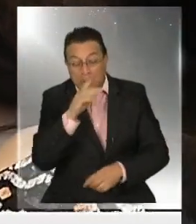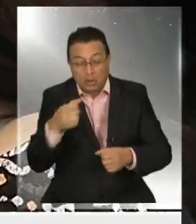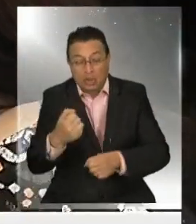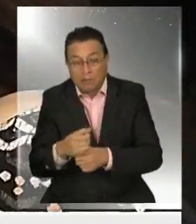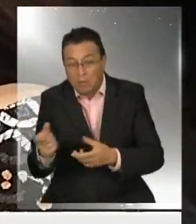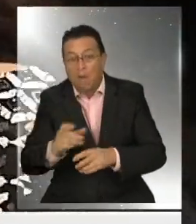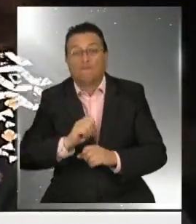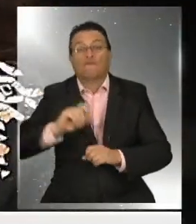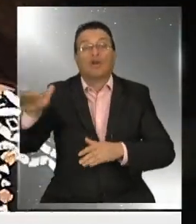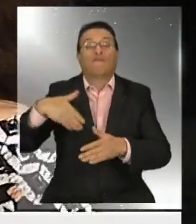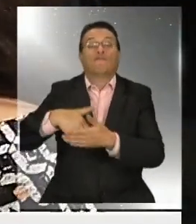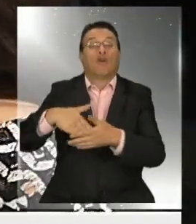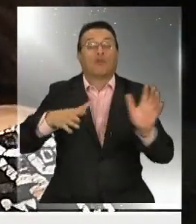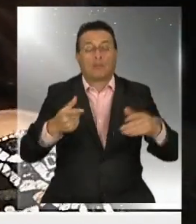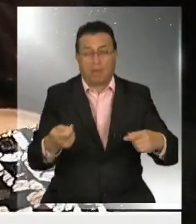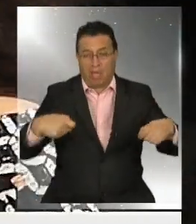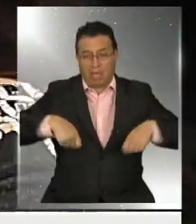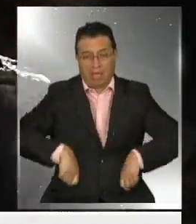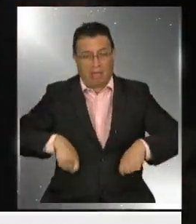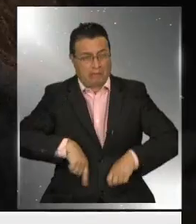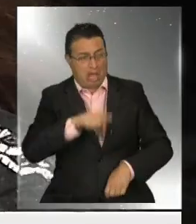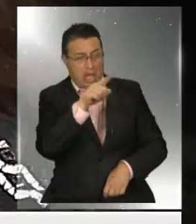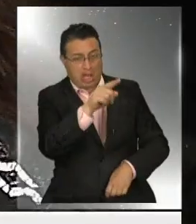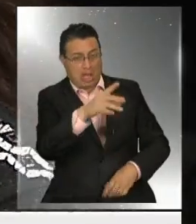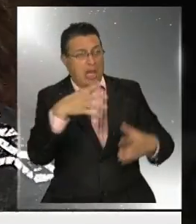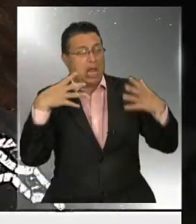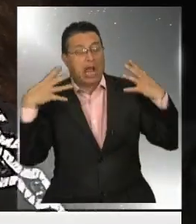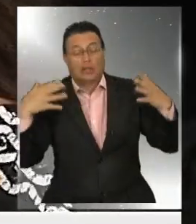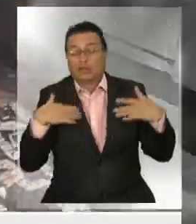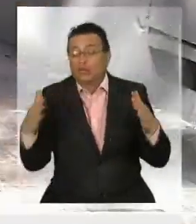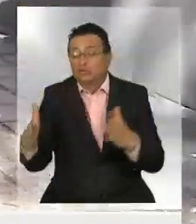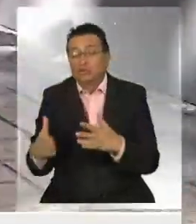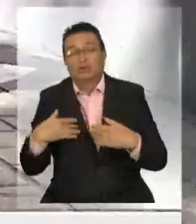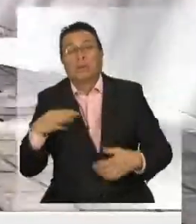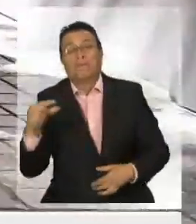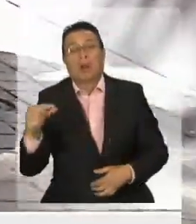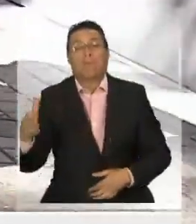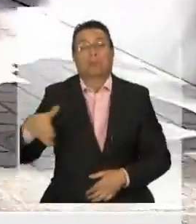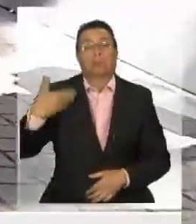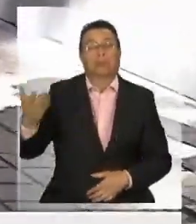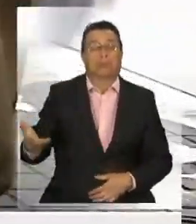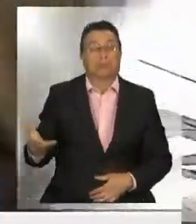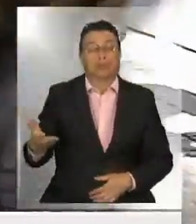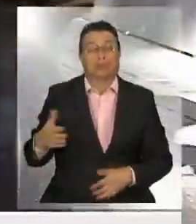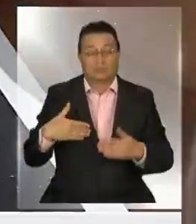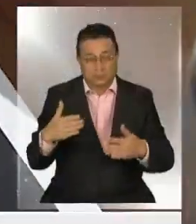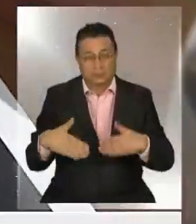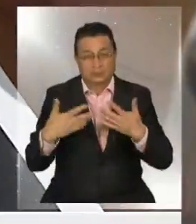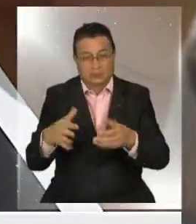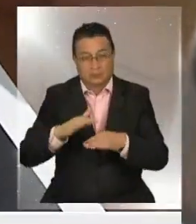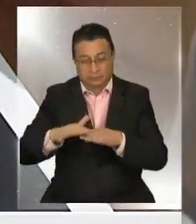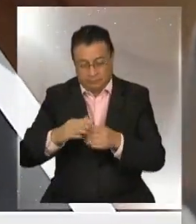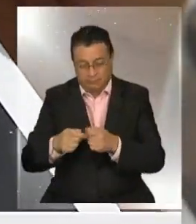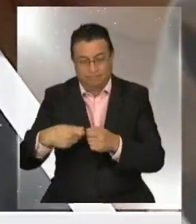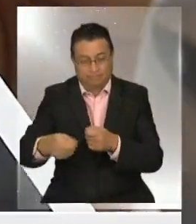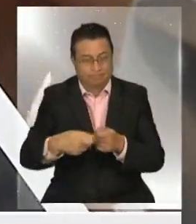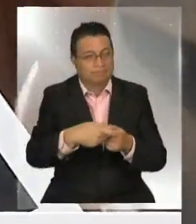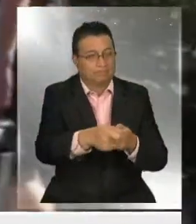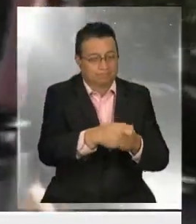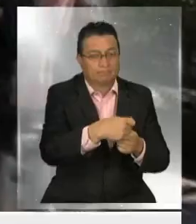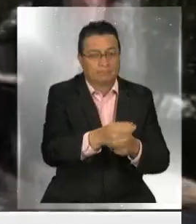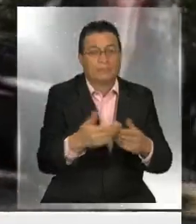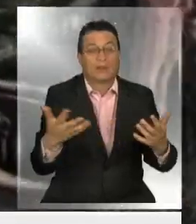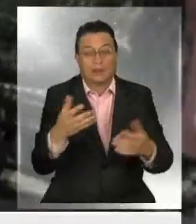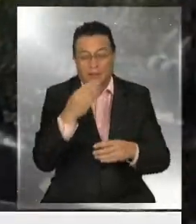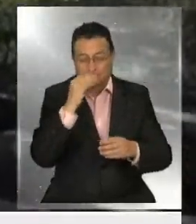qué. Quieren llenarse los bolsillos, ellos nomás, los grandes y los chicos, ¿qué pasa? El plan contempla la entrega de folletos a los transeúntes en los que